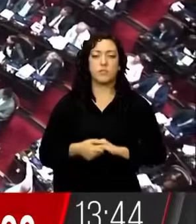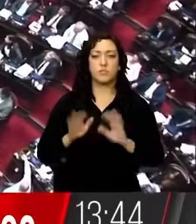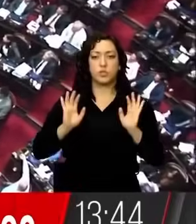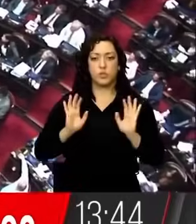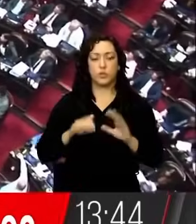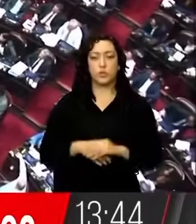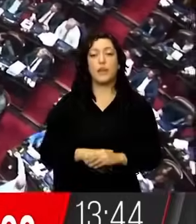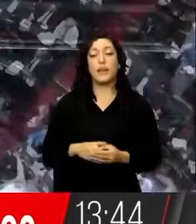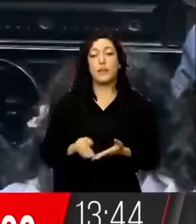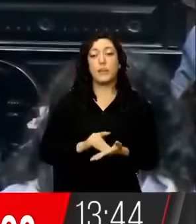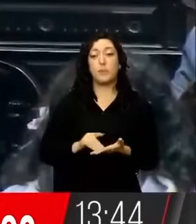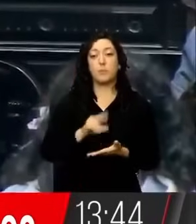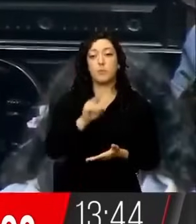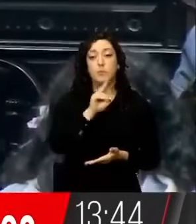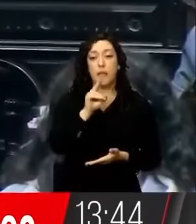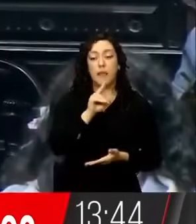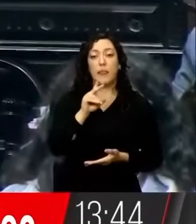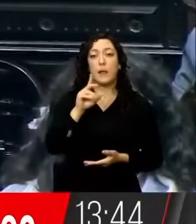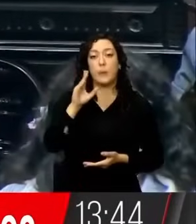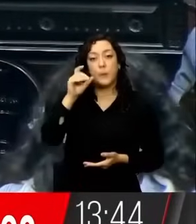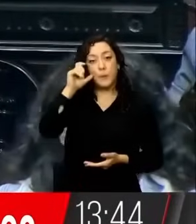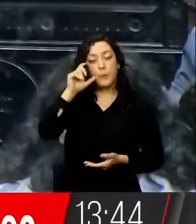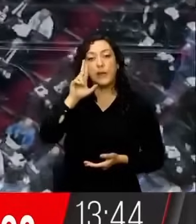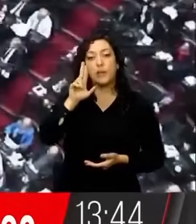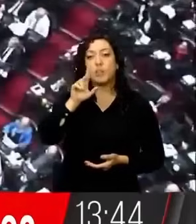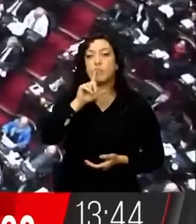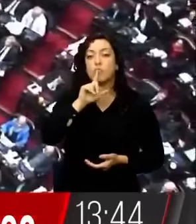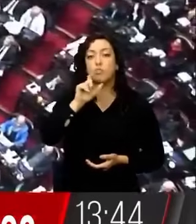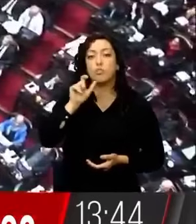Abstención. Diputada Tania Bertoldi.